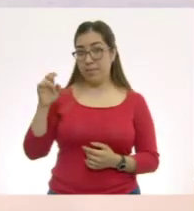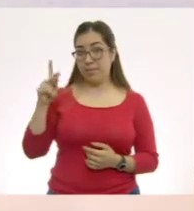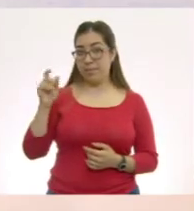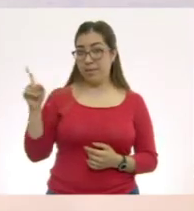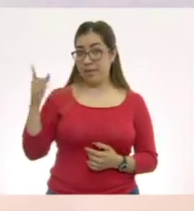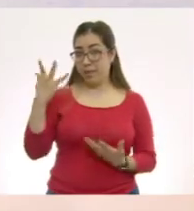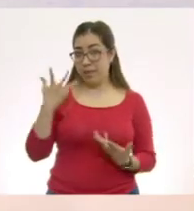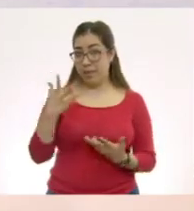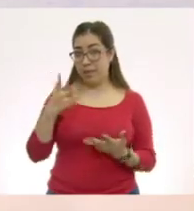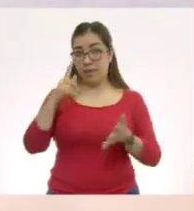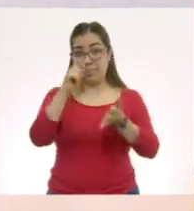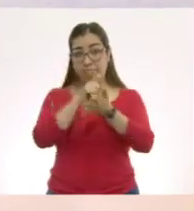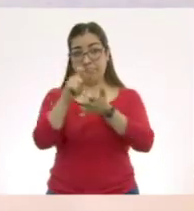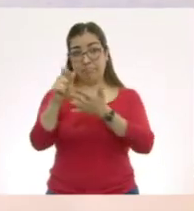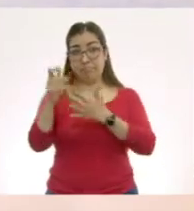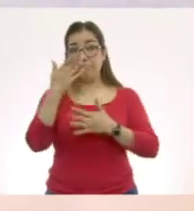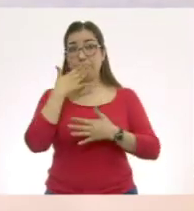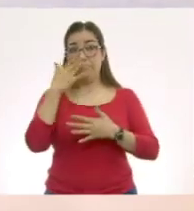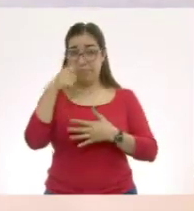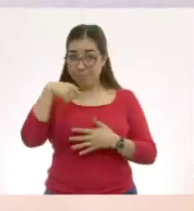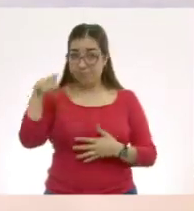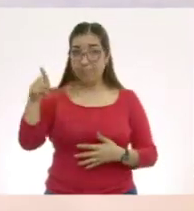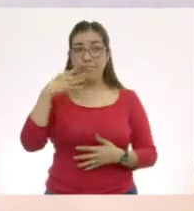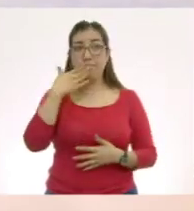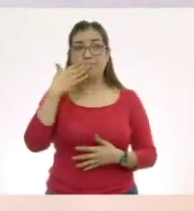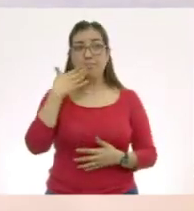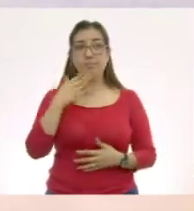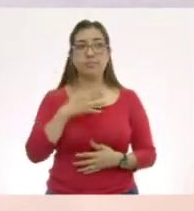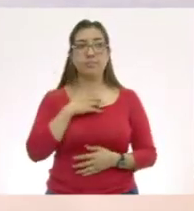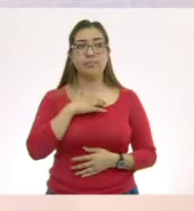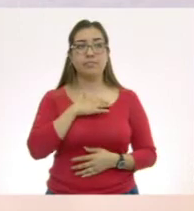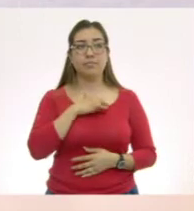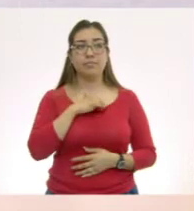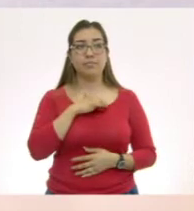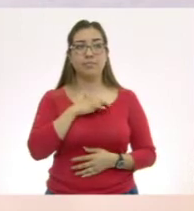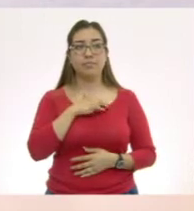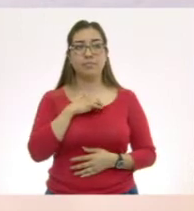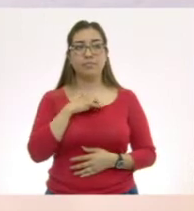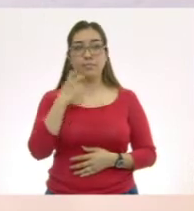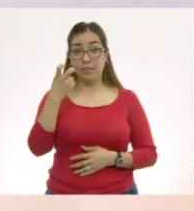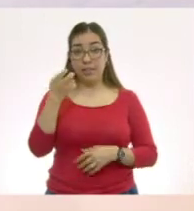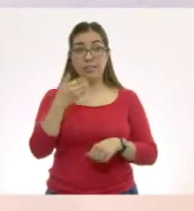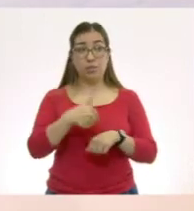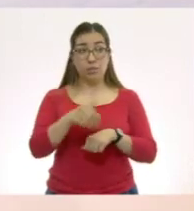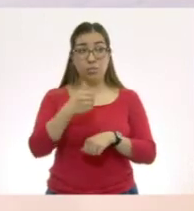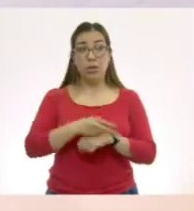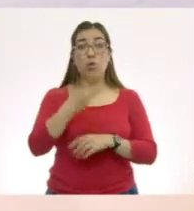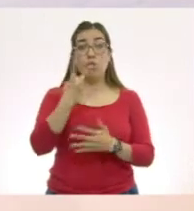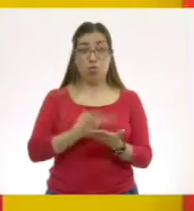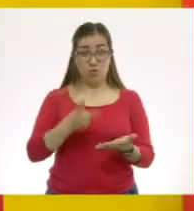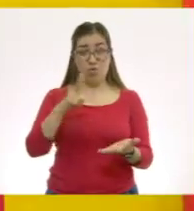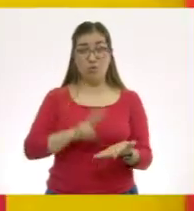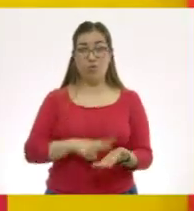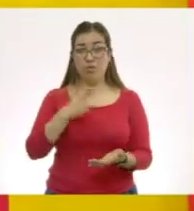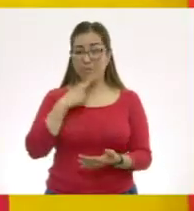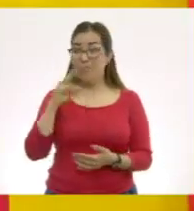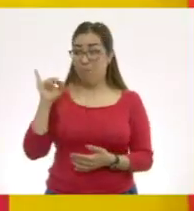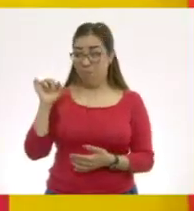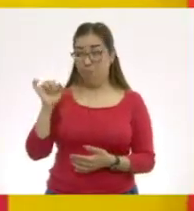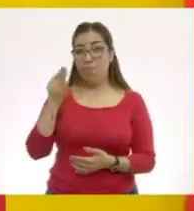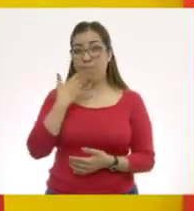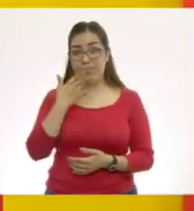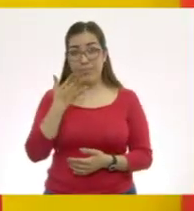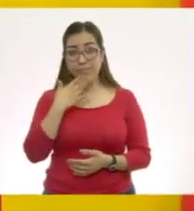es correcto. Cayó en el 12. Ok. Este número cayó dos veces en dos secuencias diferentes. Así es, si yo le sumo